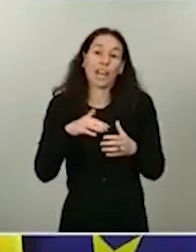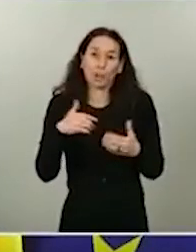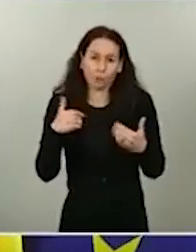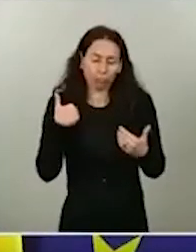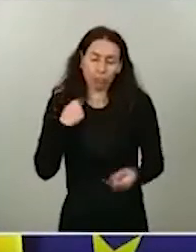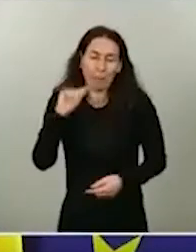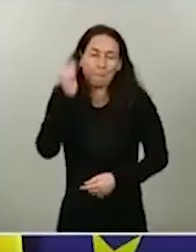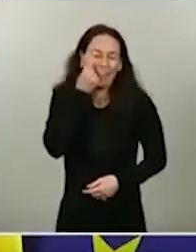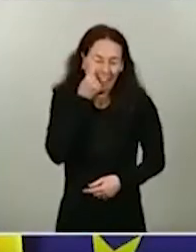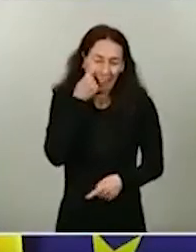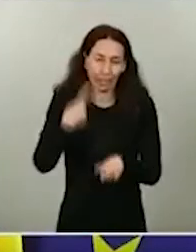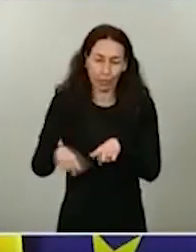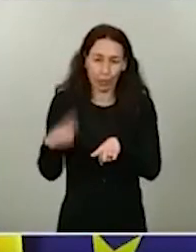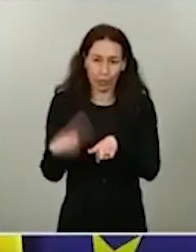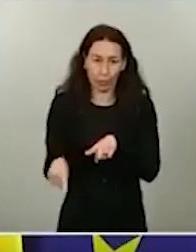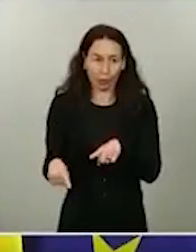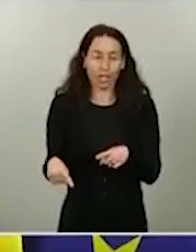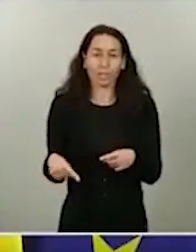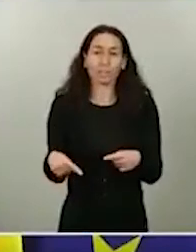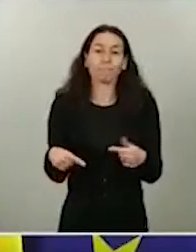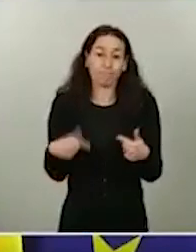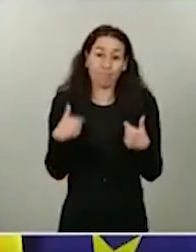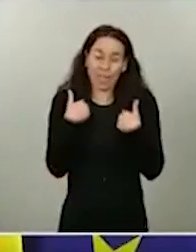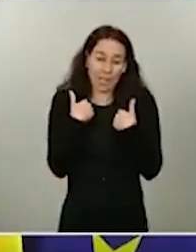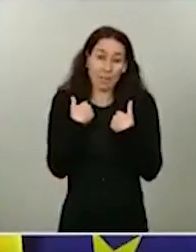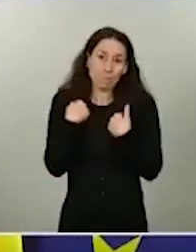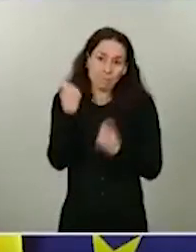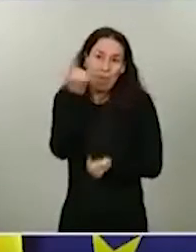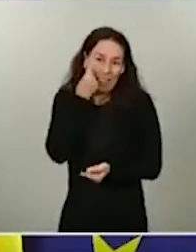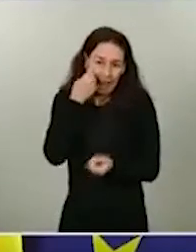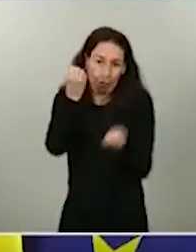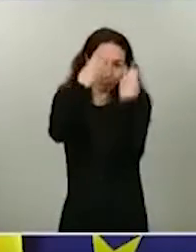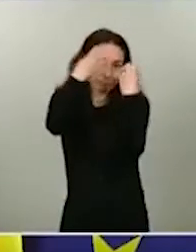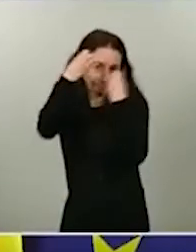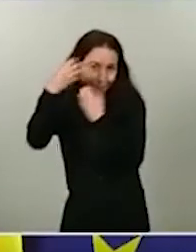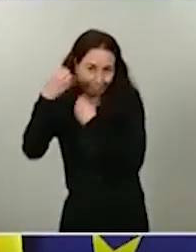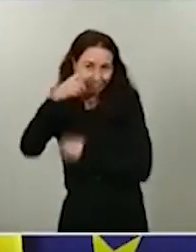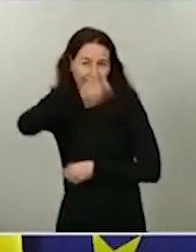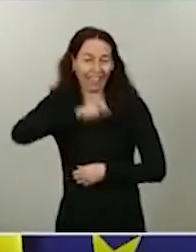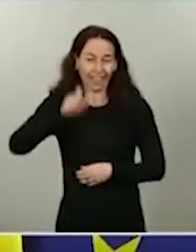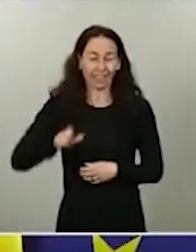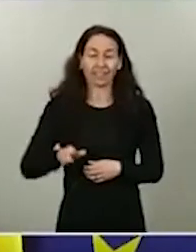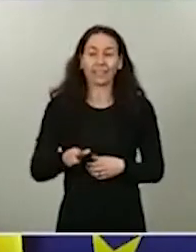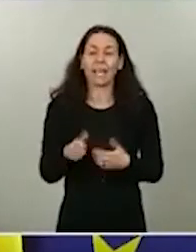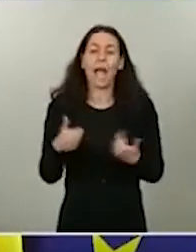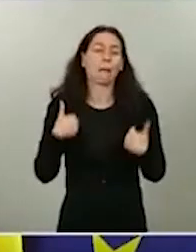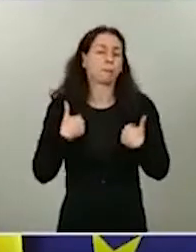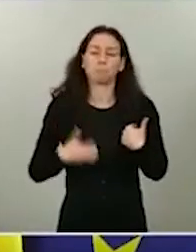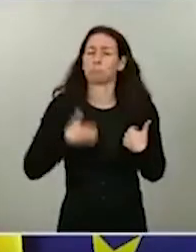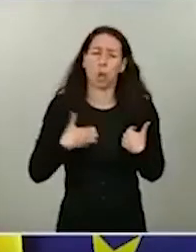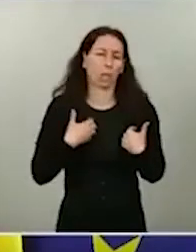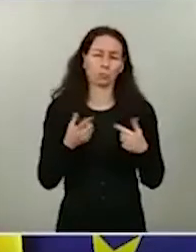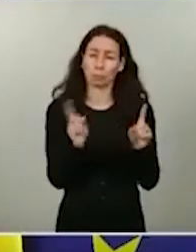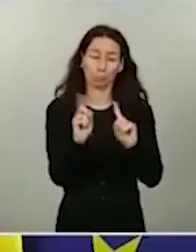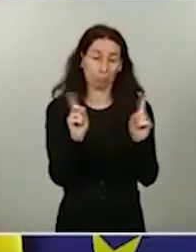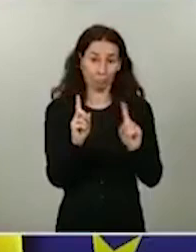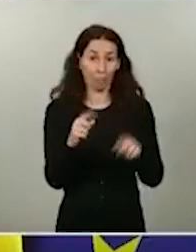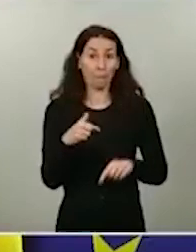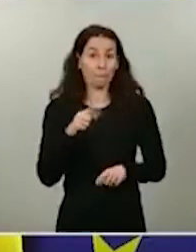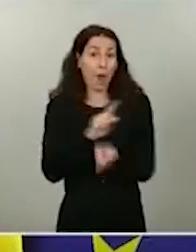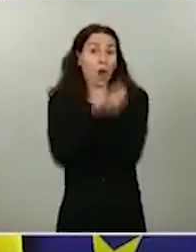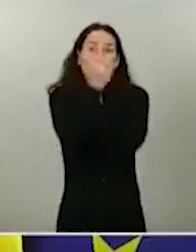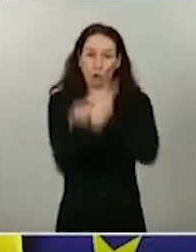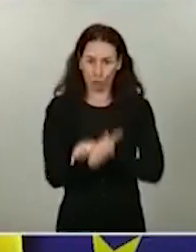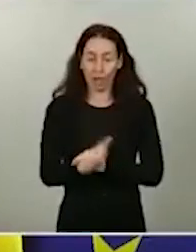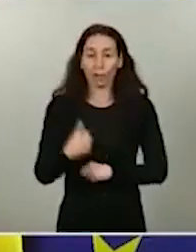quiera o no me llega todo la verdad es que no me molesta es un halago que la gente